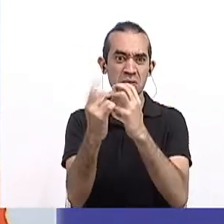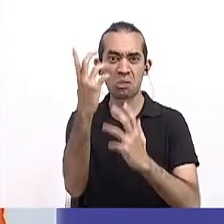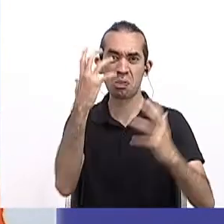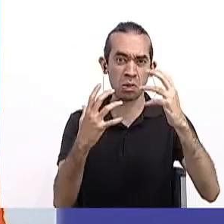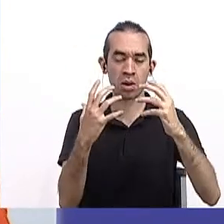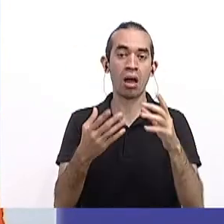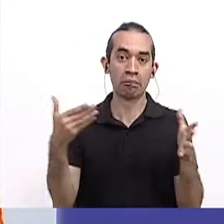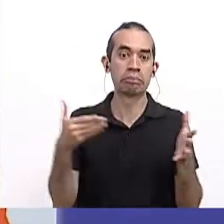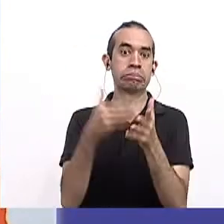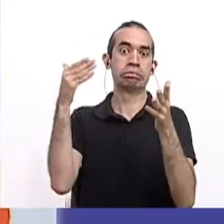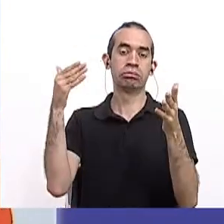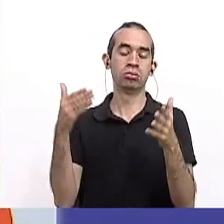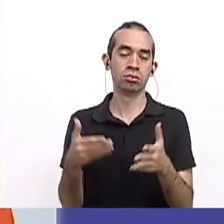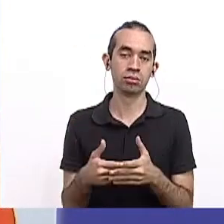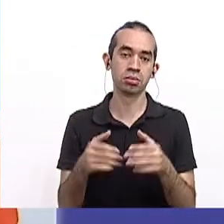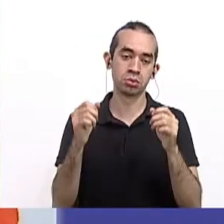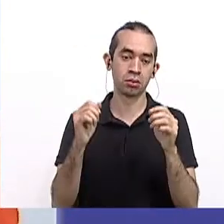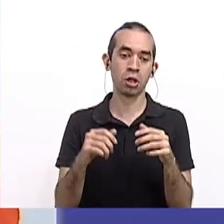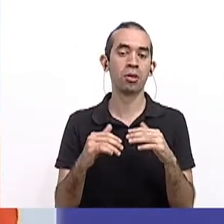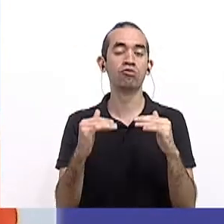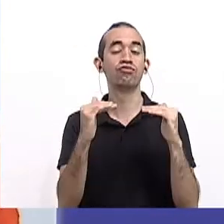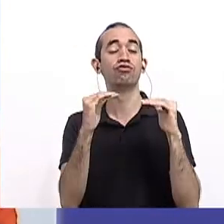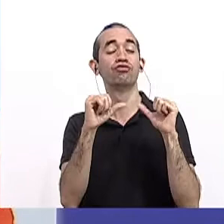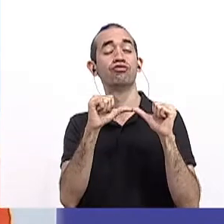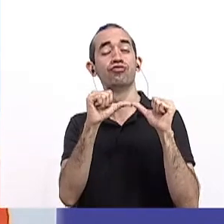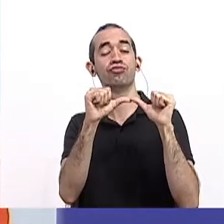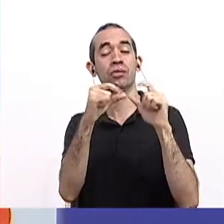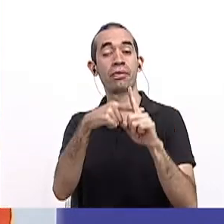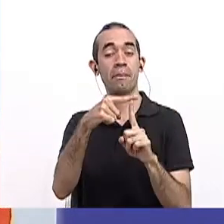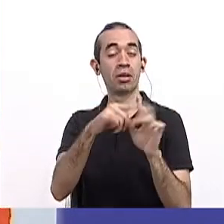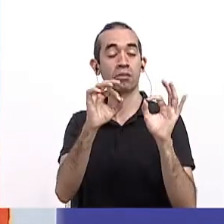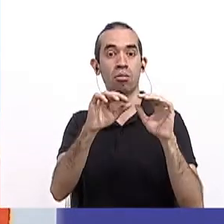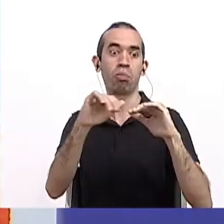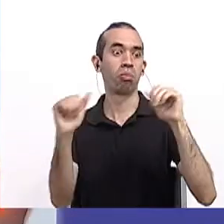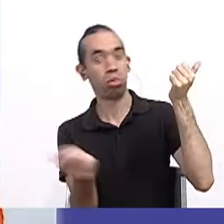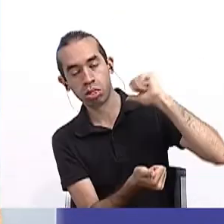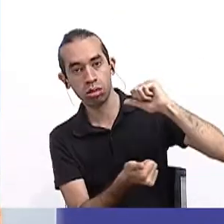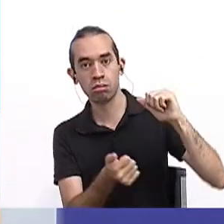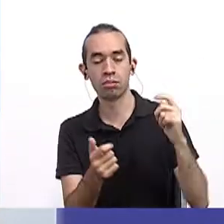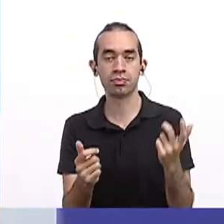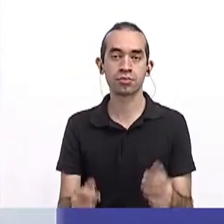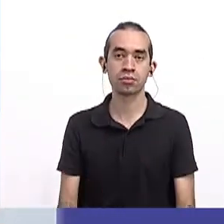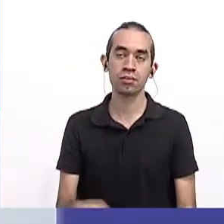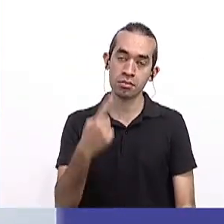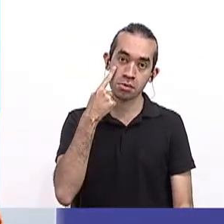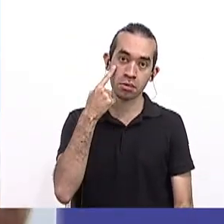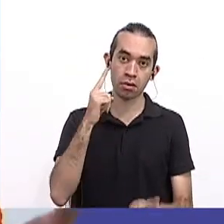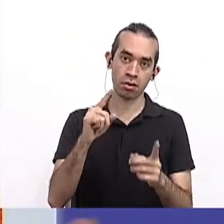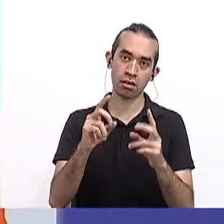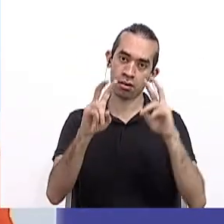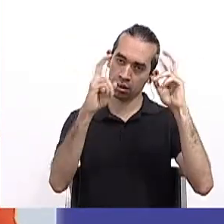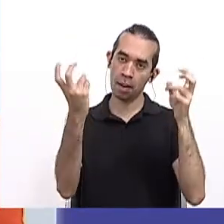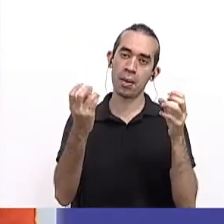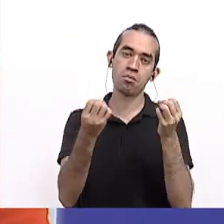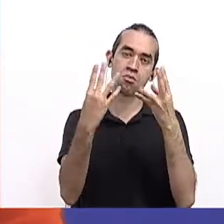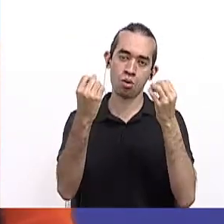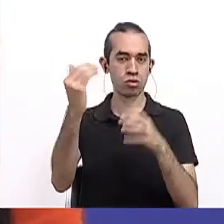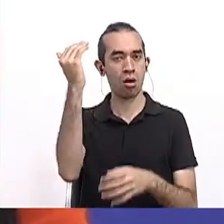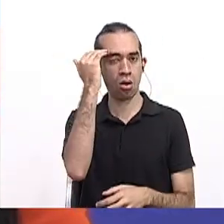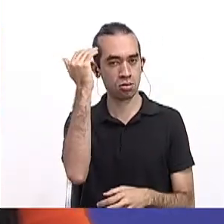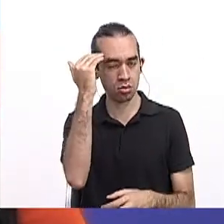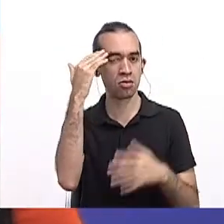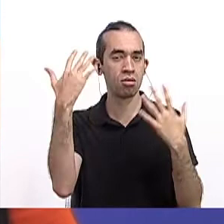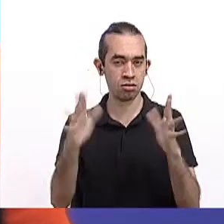y entonces perdemos la estabilidad de la temperatura. En este tema, pues hay amplios conocimientos,